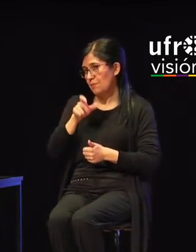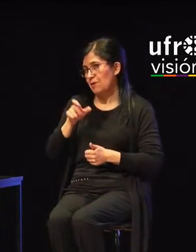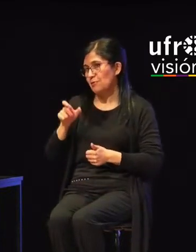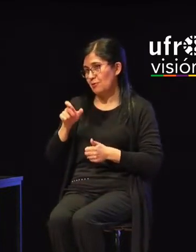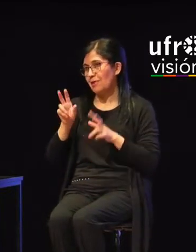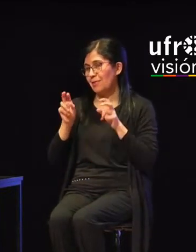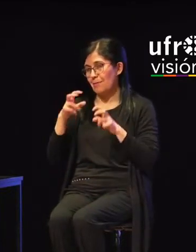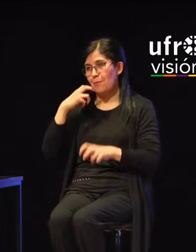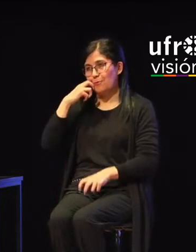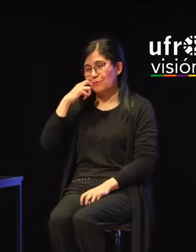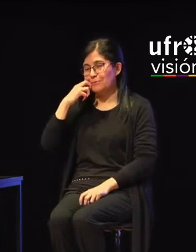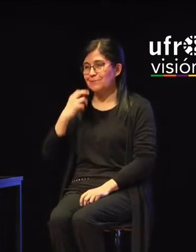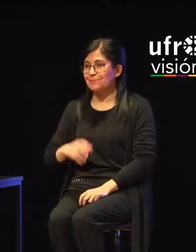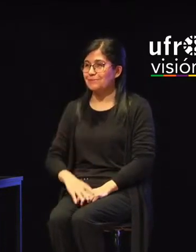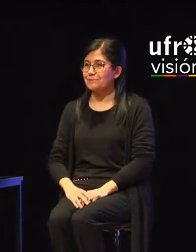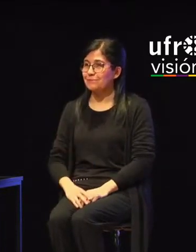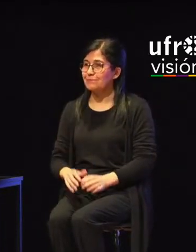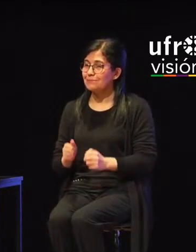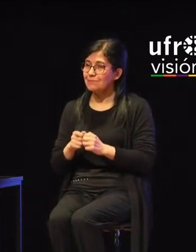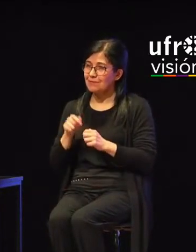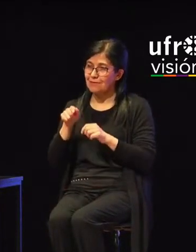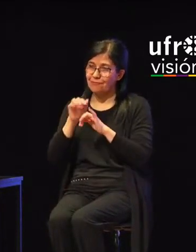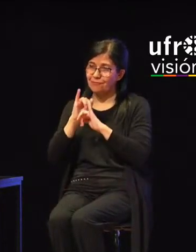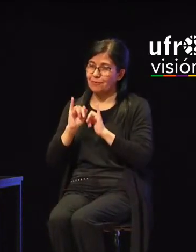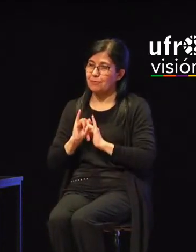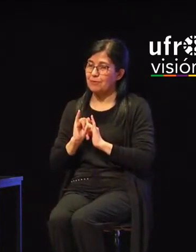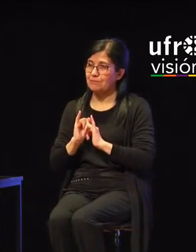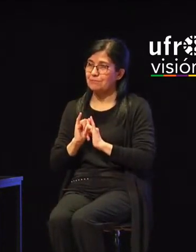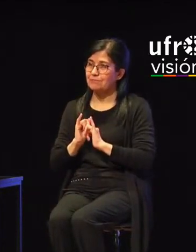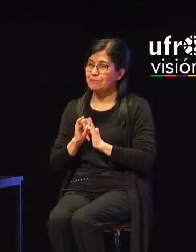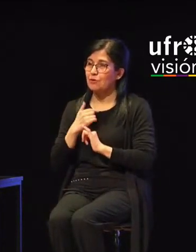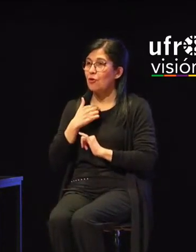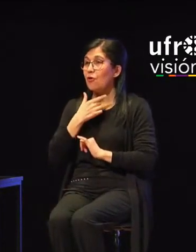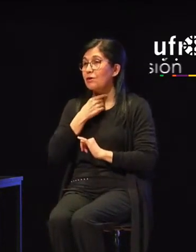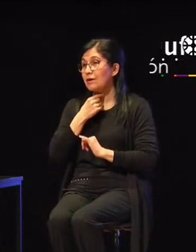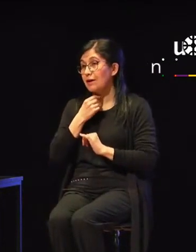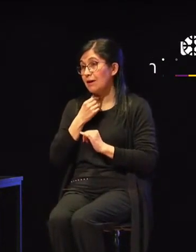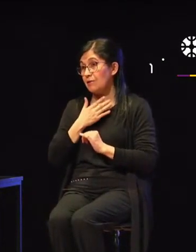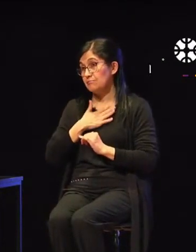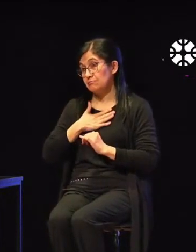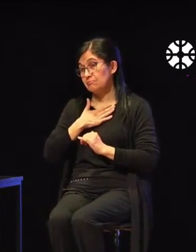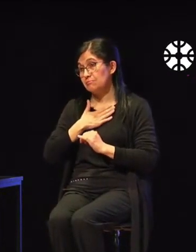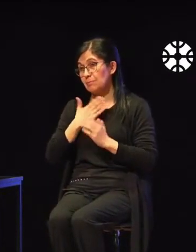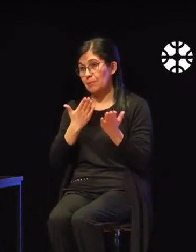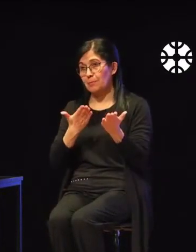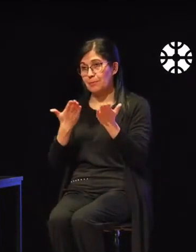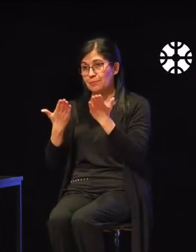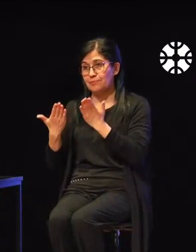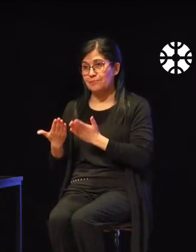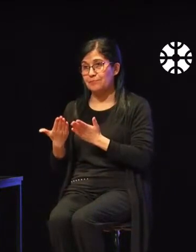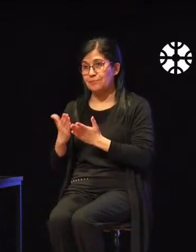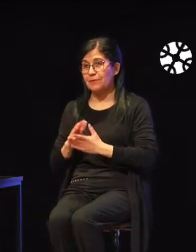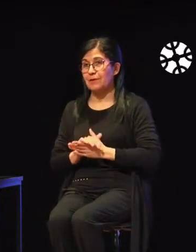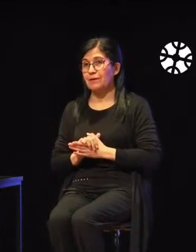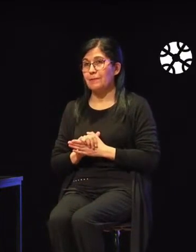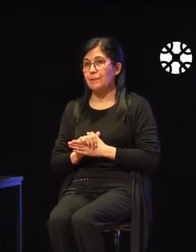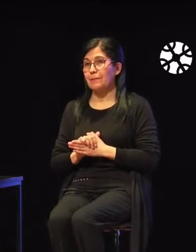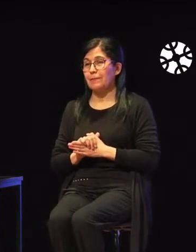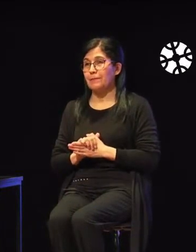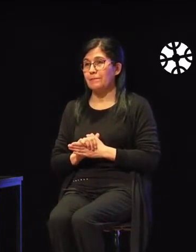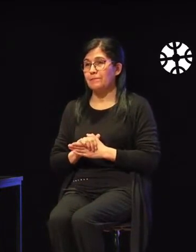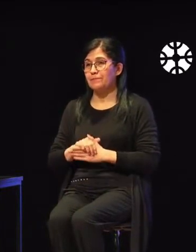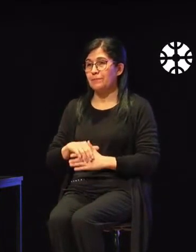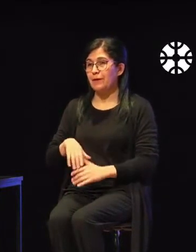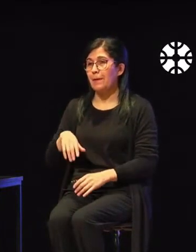humanización. Con esto tengo el placer en realidad de presentar a